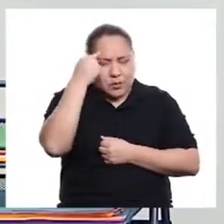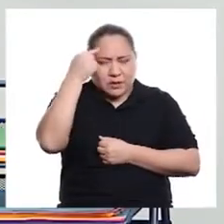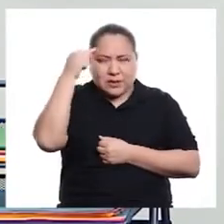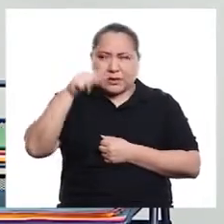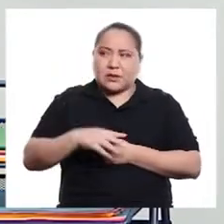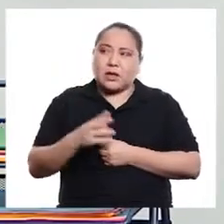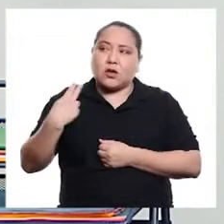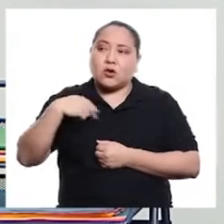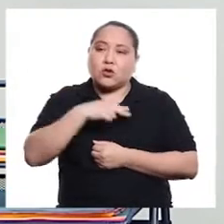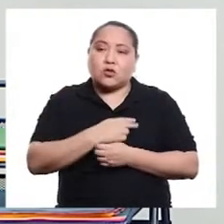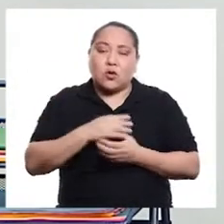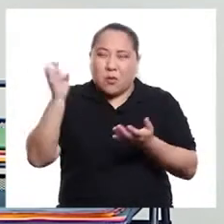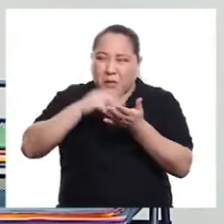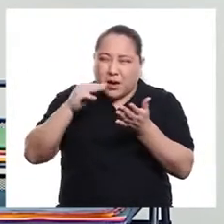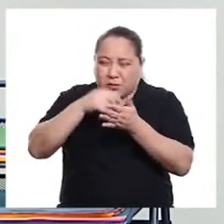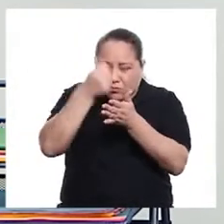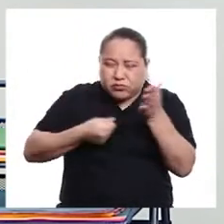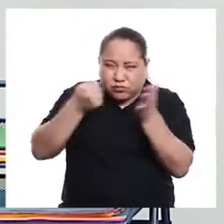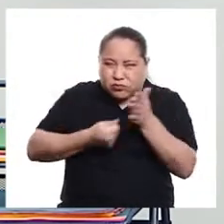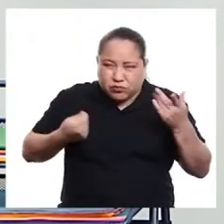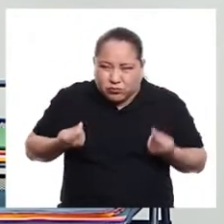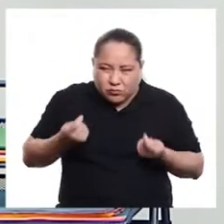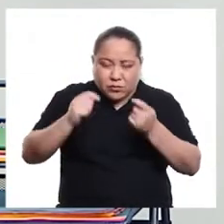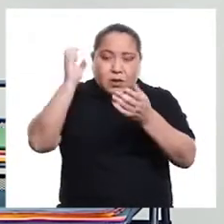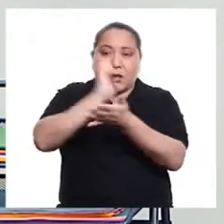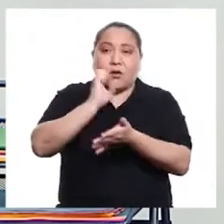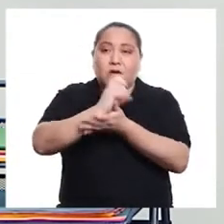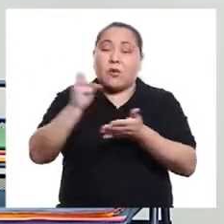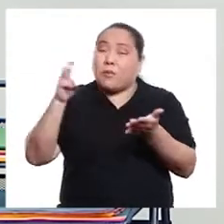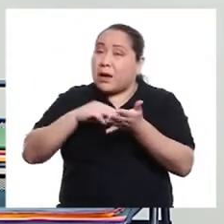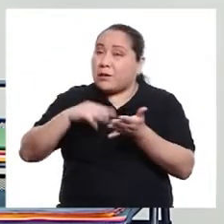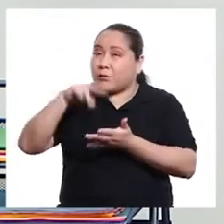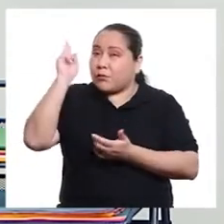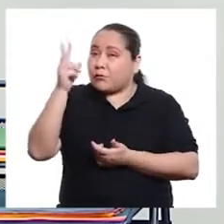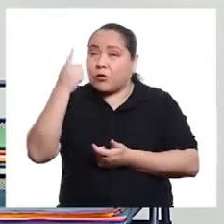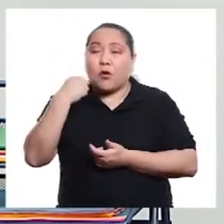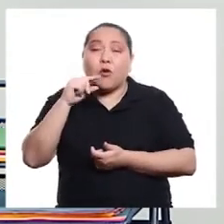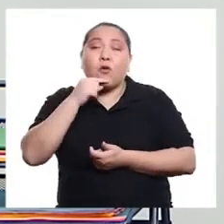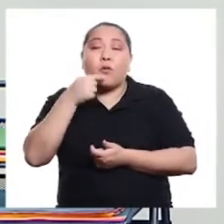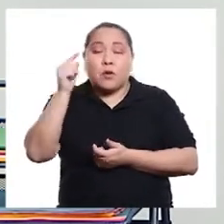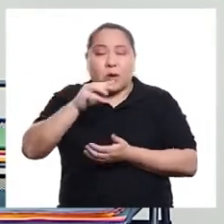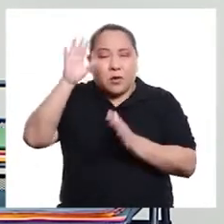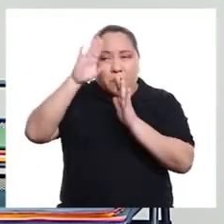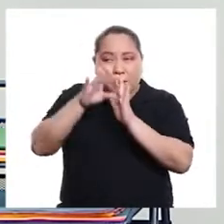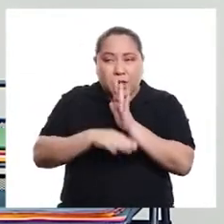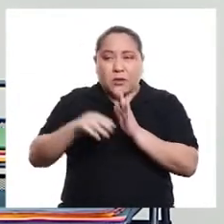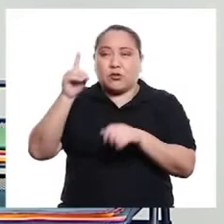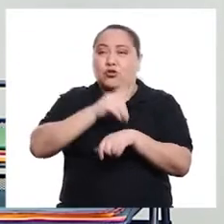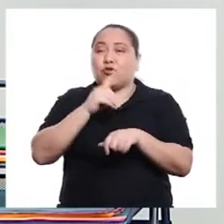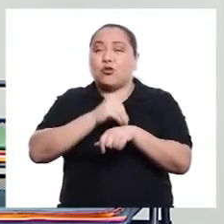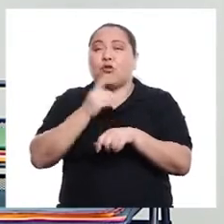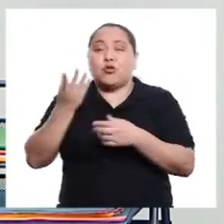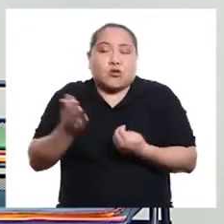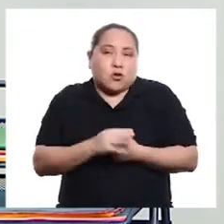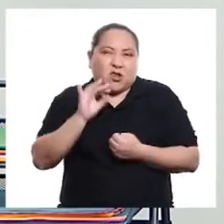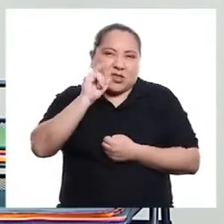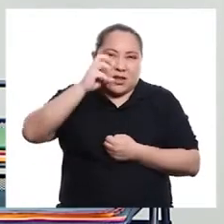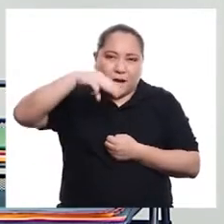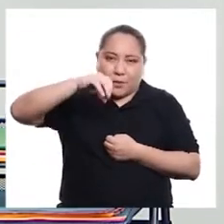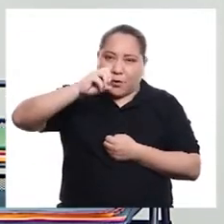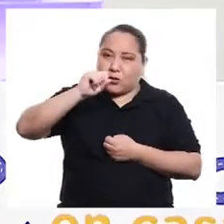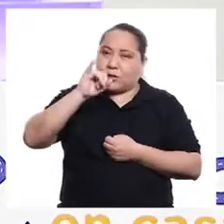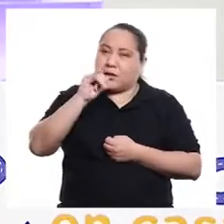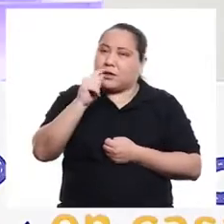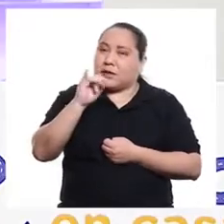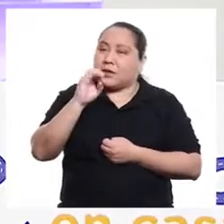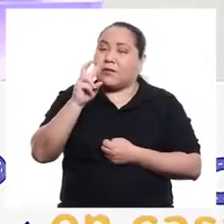Mario, ¿tú crees que si le ponemos más punch a la educación, habrá en el país cada vez más profesoras y profesores y cada vez menos doctores